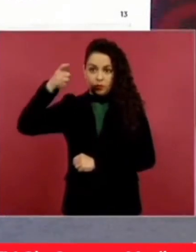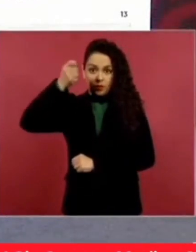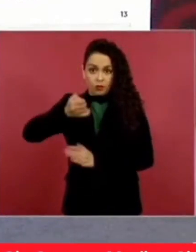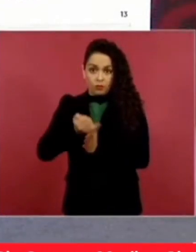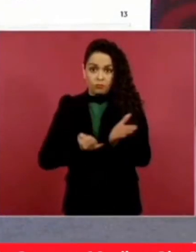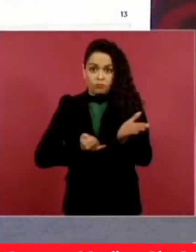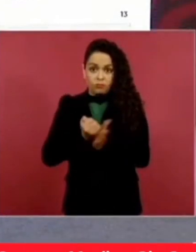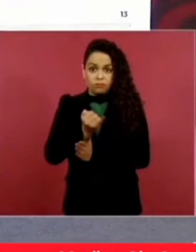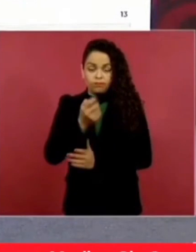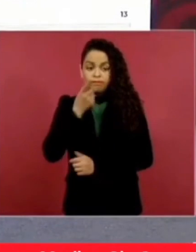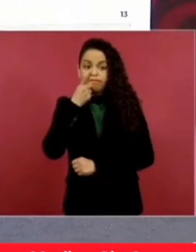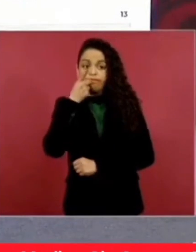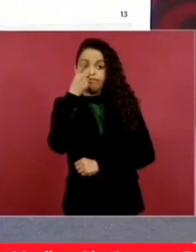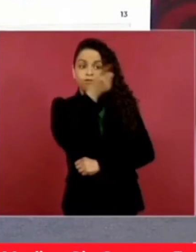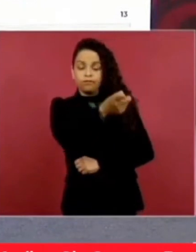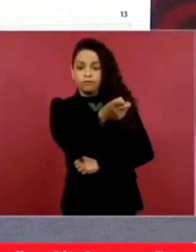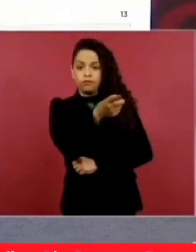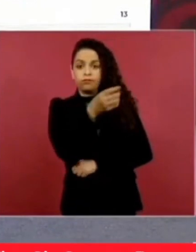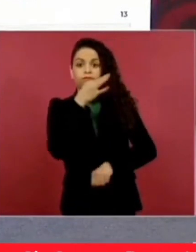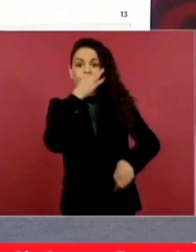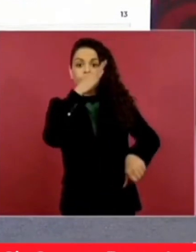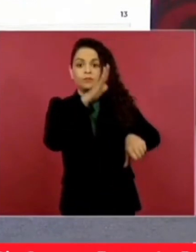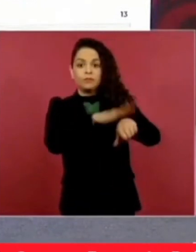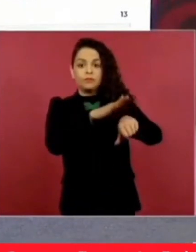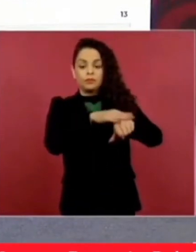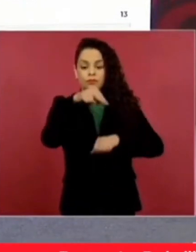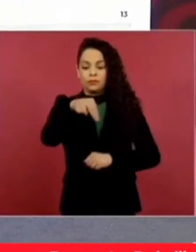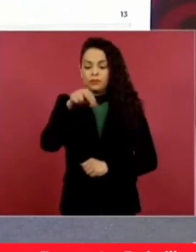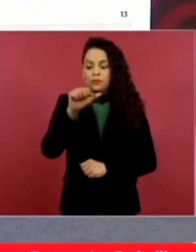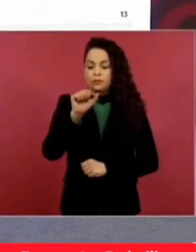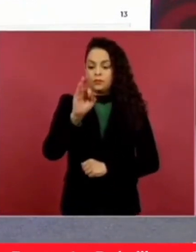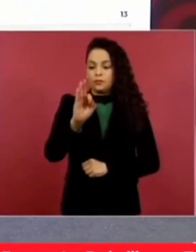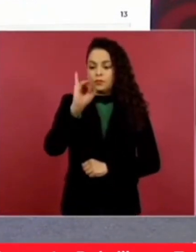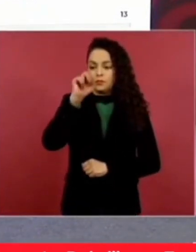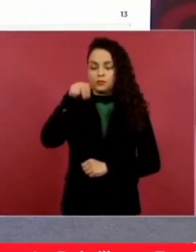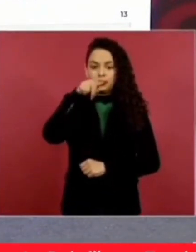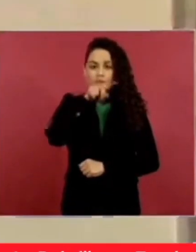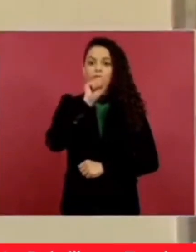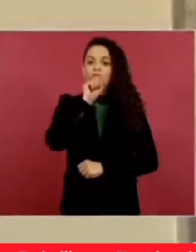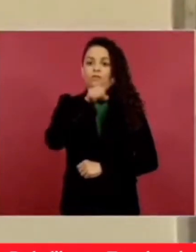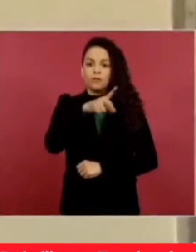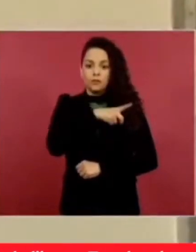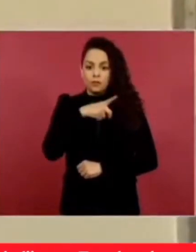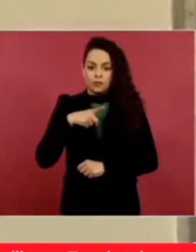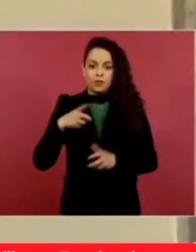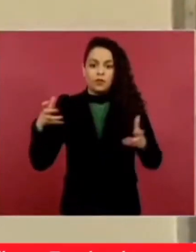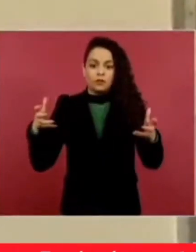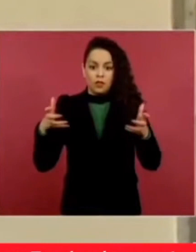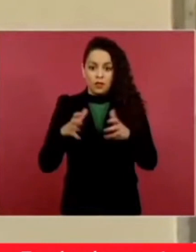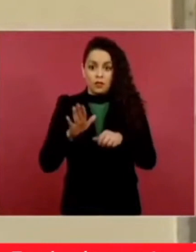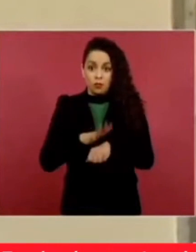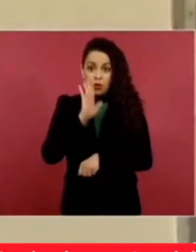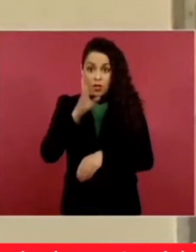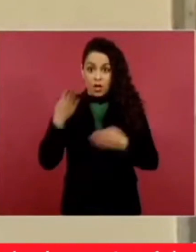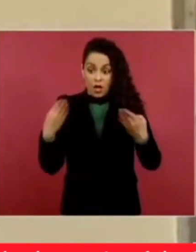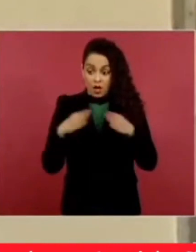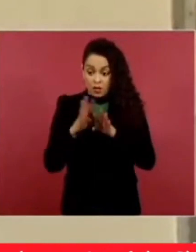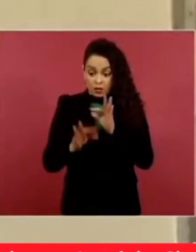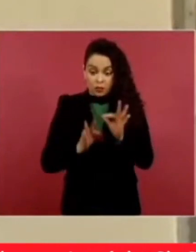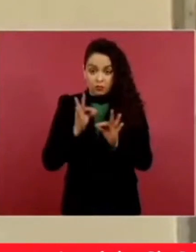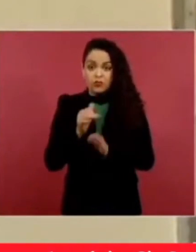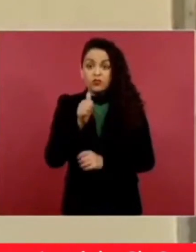que también haga lo propio porque no se acepta como cerrado en este caso el